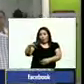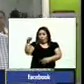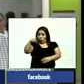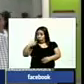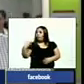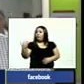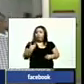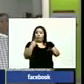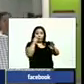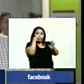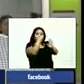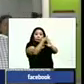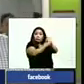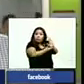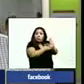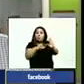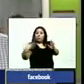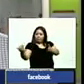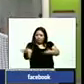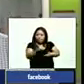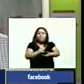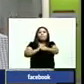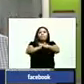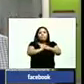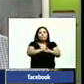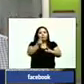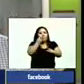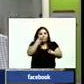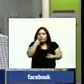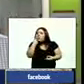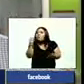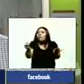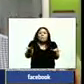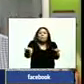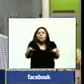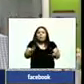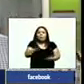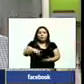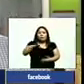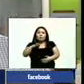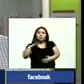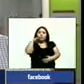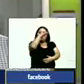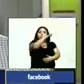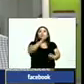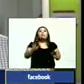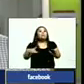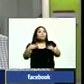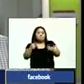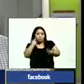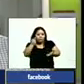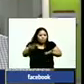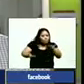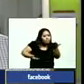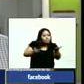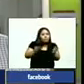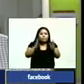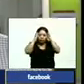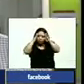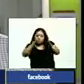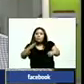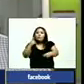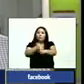ejemplo, uniéndonos como equipo para verificar los procesos y así tener y brindar los servicios adecuados que